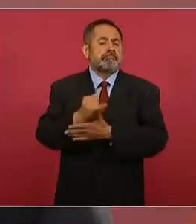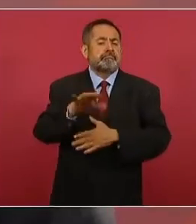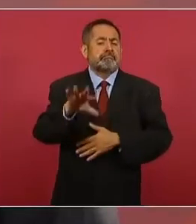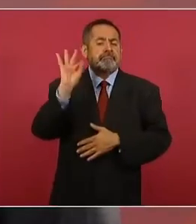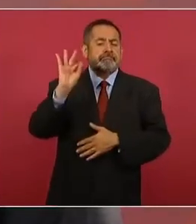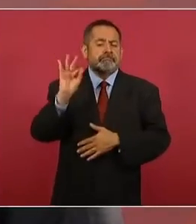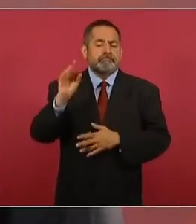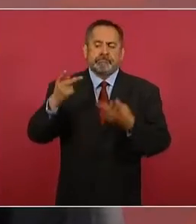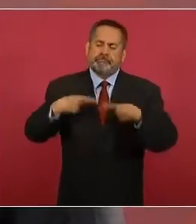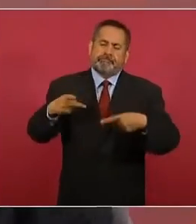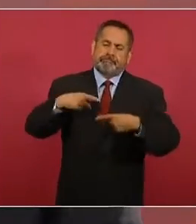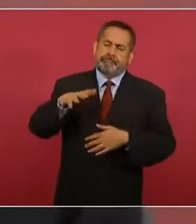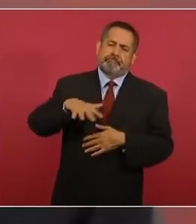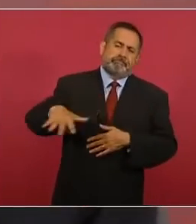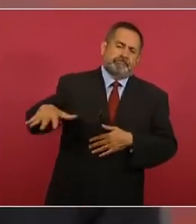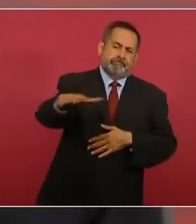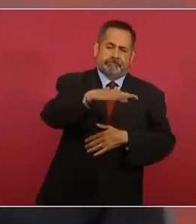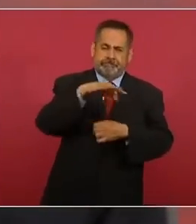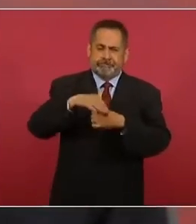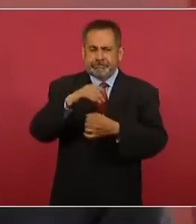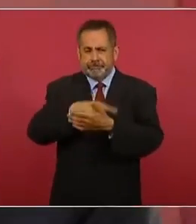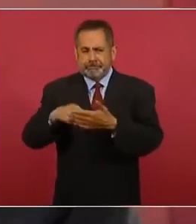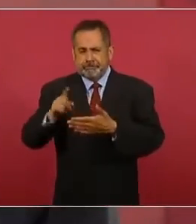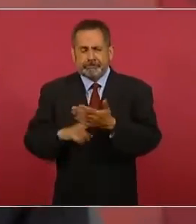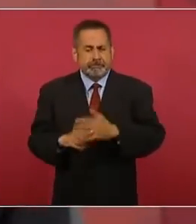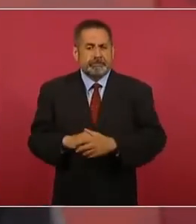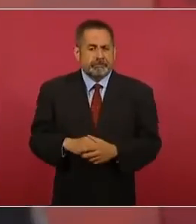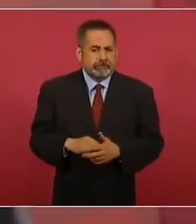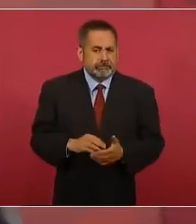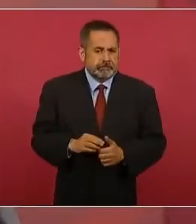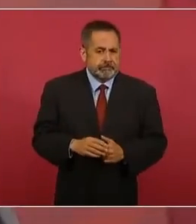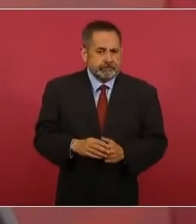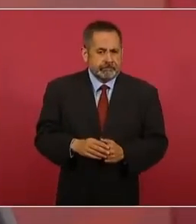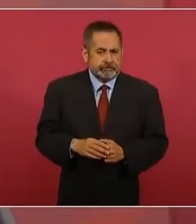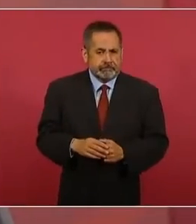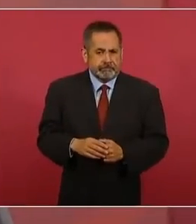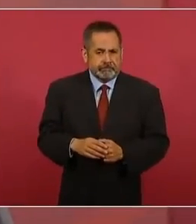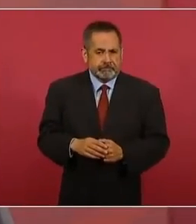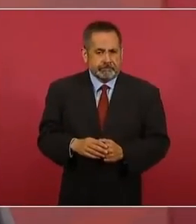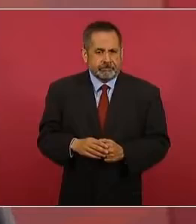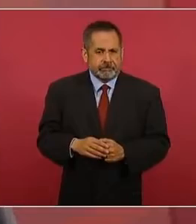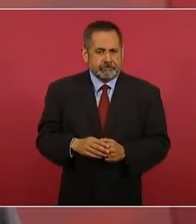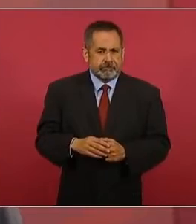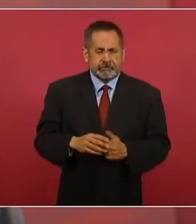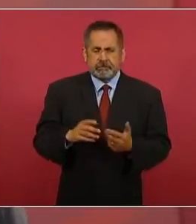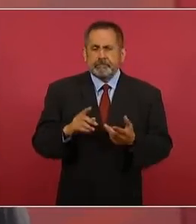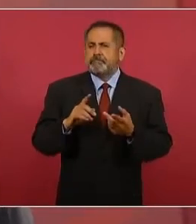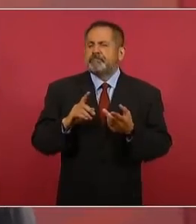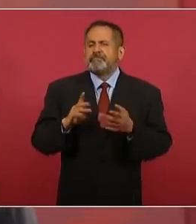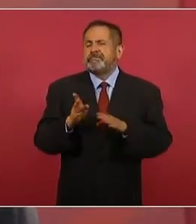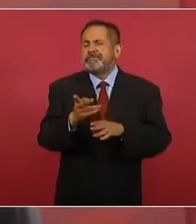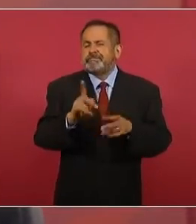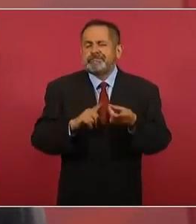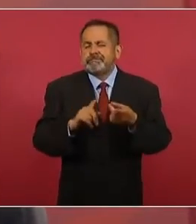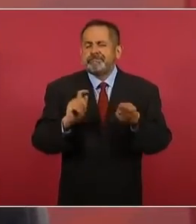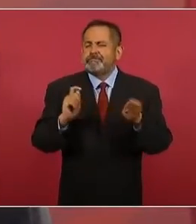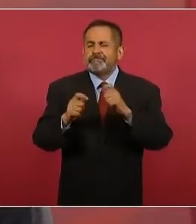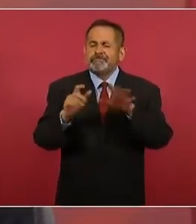El pueblo. ¿Dónde están los cambios? ¿Dónde están los cambios?